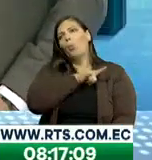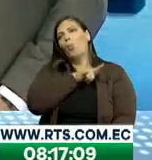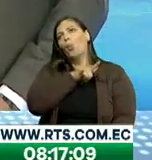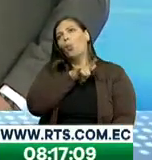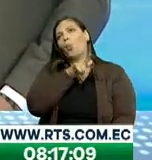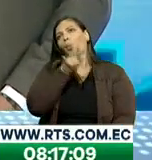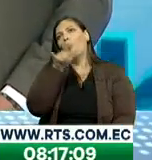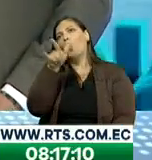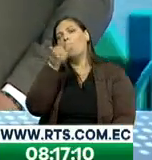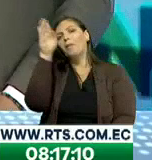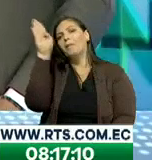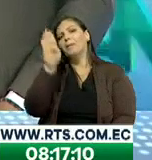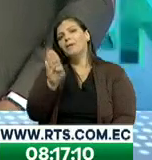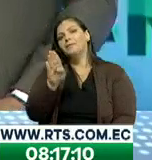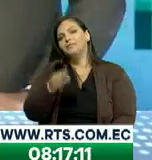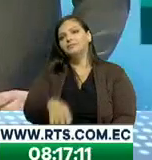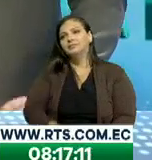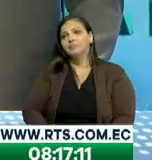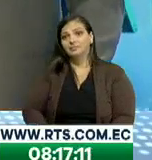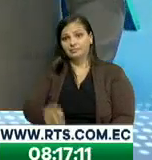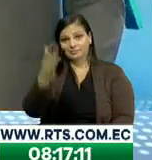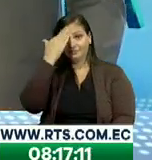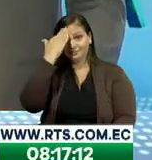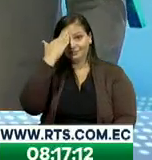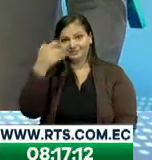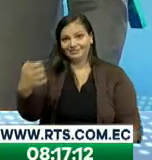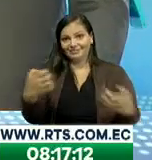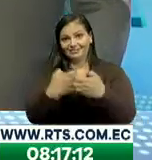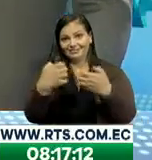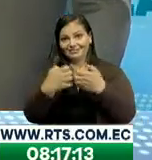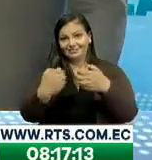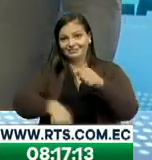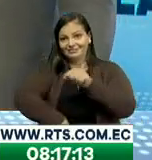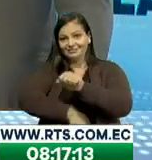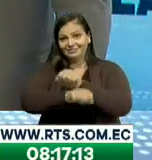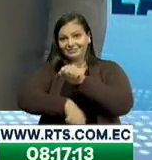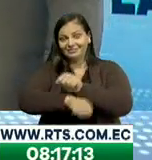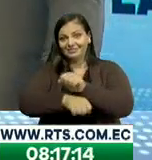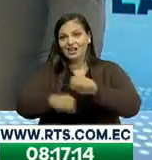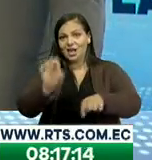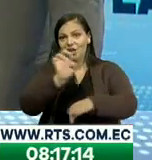¿ah? ¿Eh? Oye, que estas son cosas... No, no.